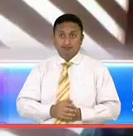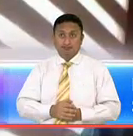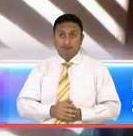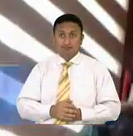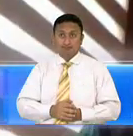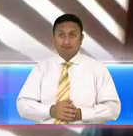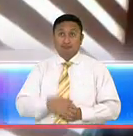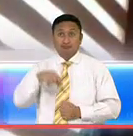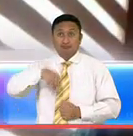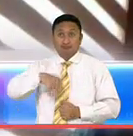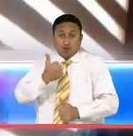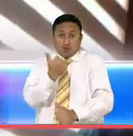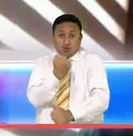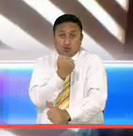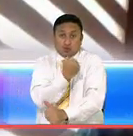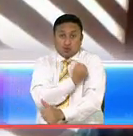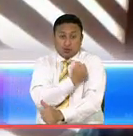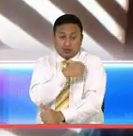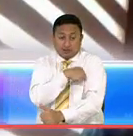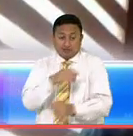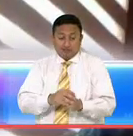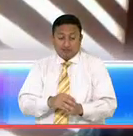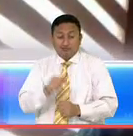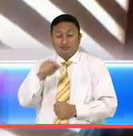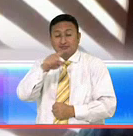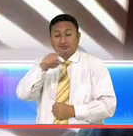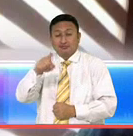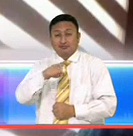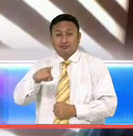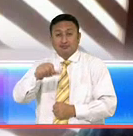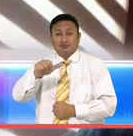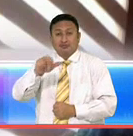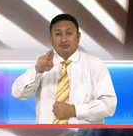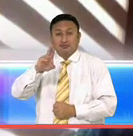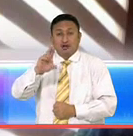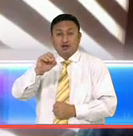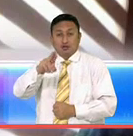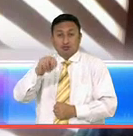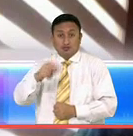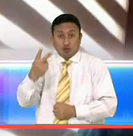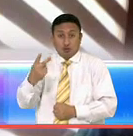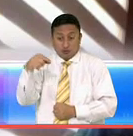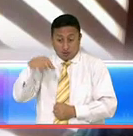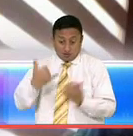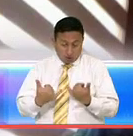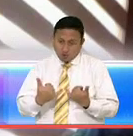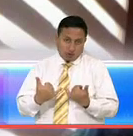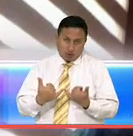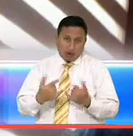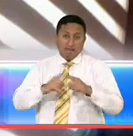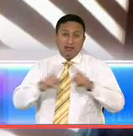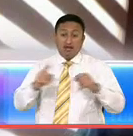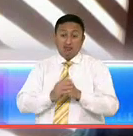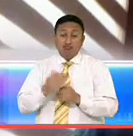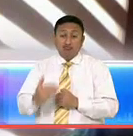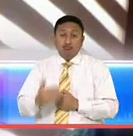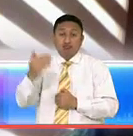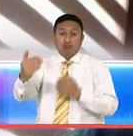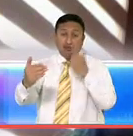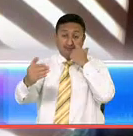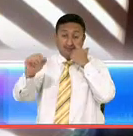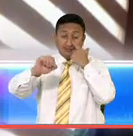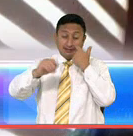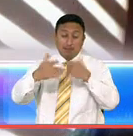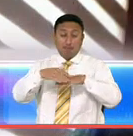la vacuna por frente al sharq o dos digamos ya para una vacunación inmediata pero si lo que nos va a dar es las bases sentadas